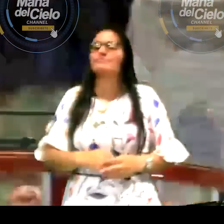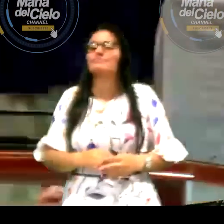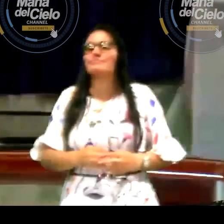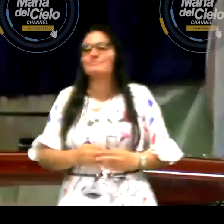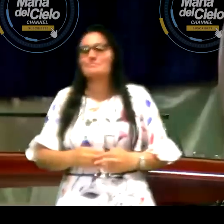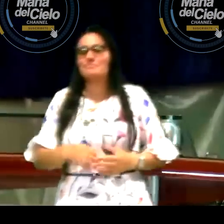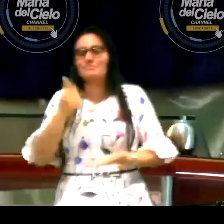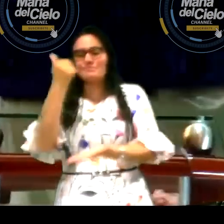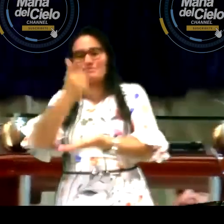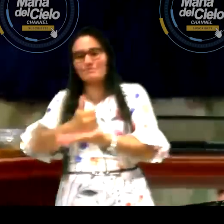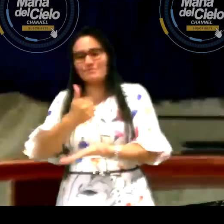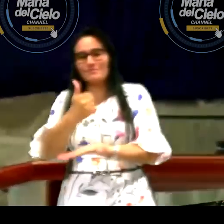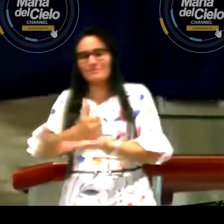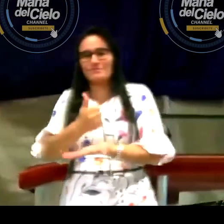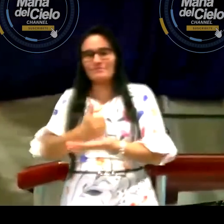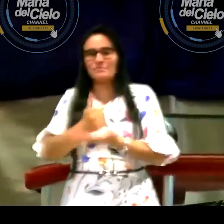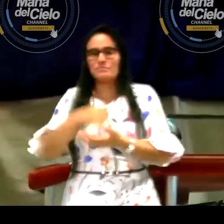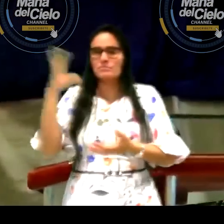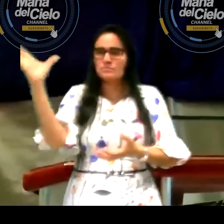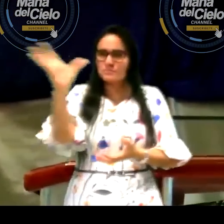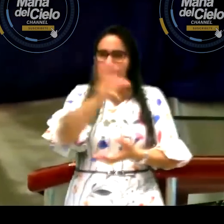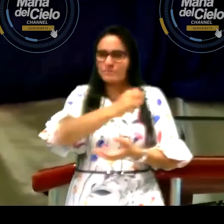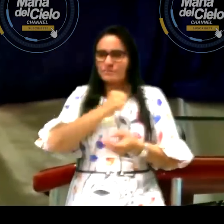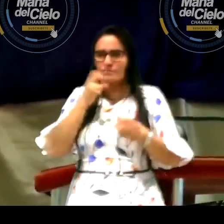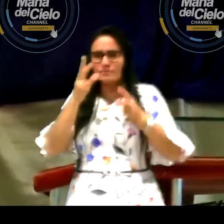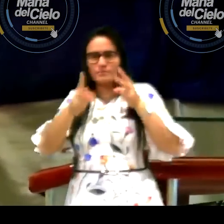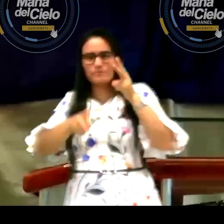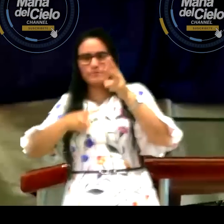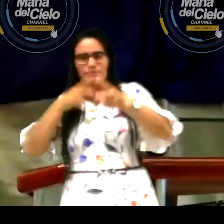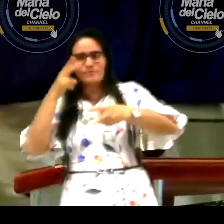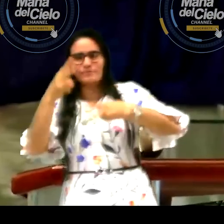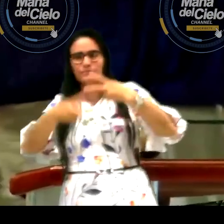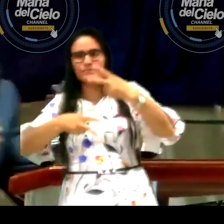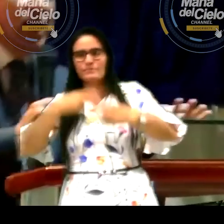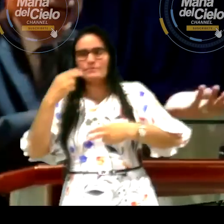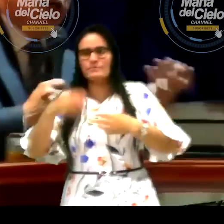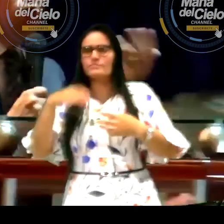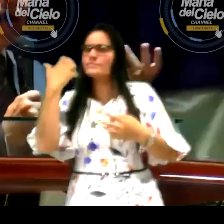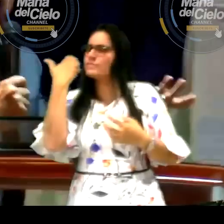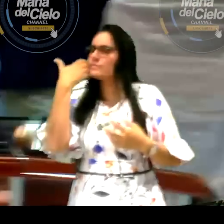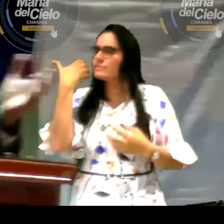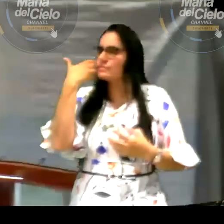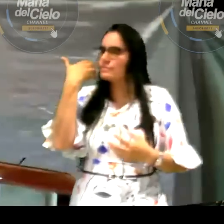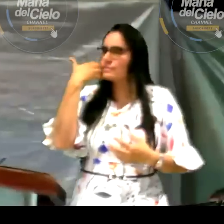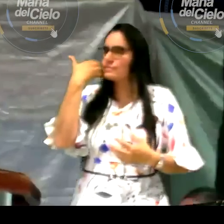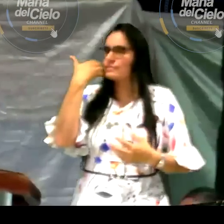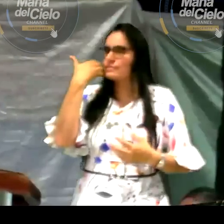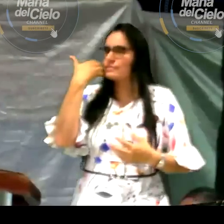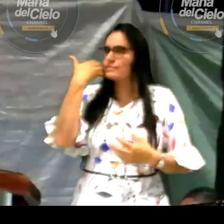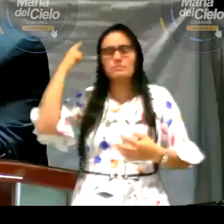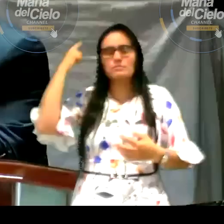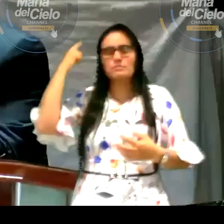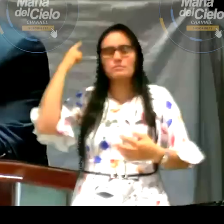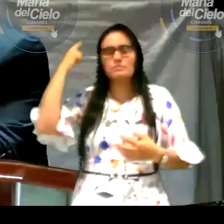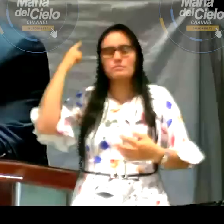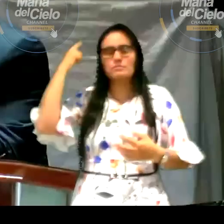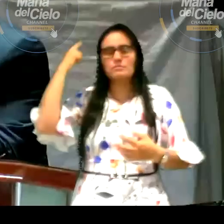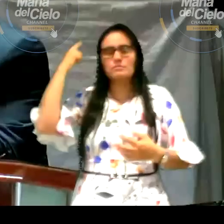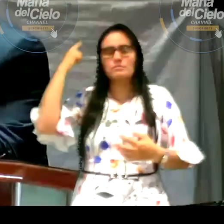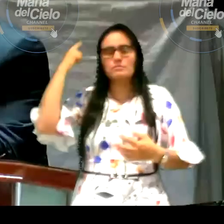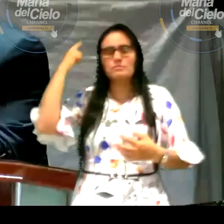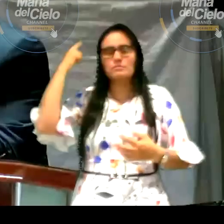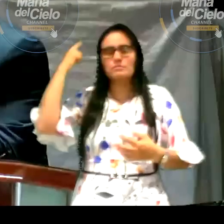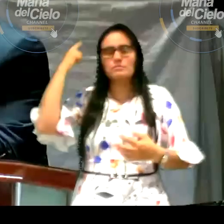Es que hoy todo el mundo está enfermo de la cabeza, dicen los especialistas. Y que lo que se viene es una ola de gente loca por el